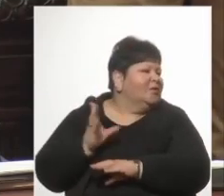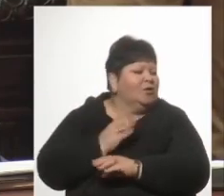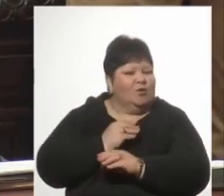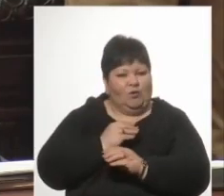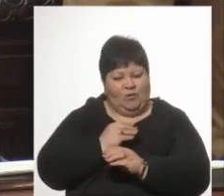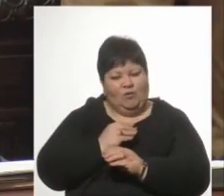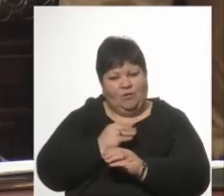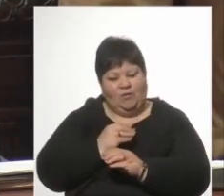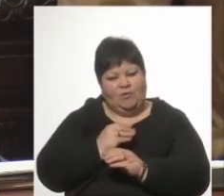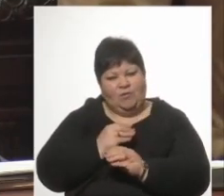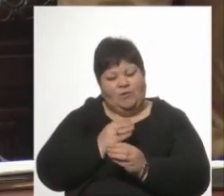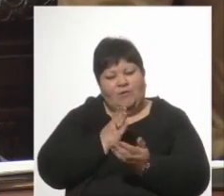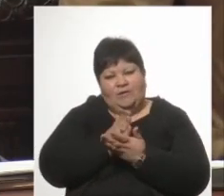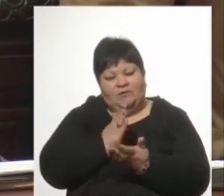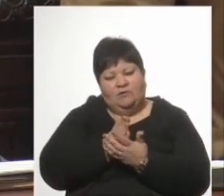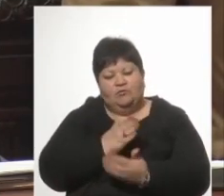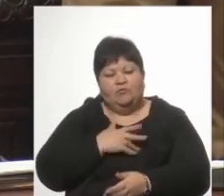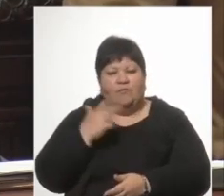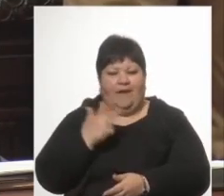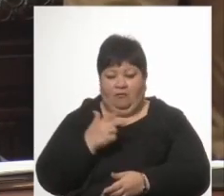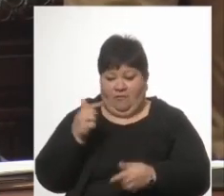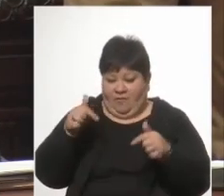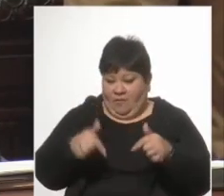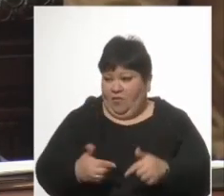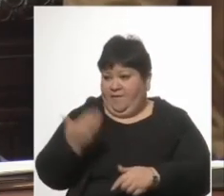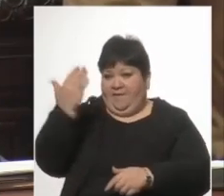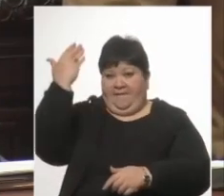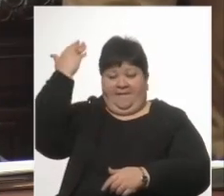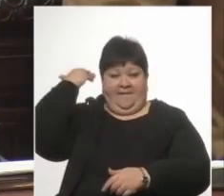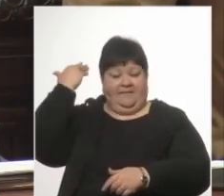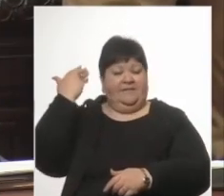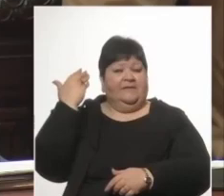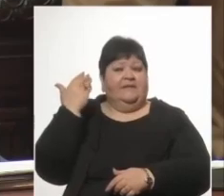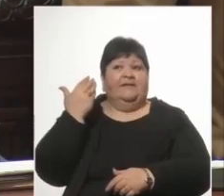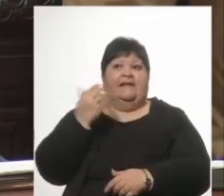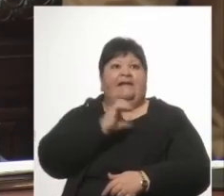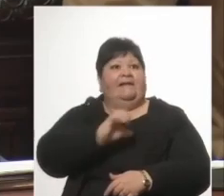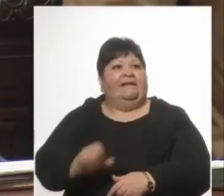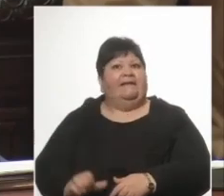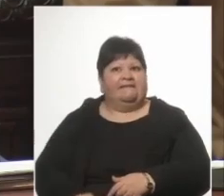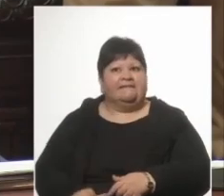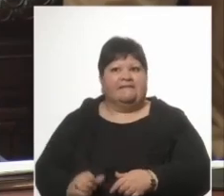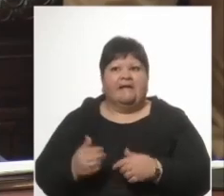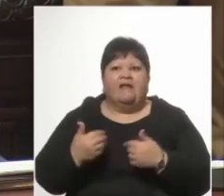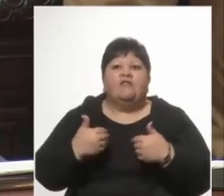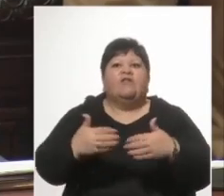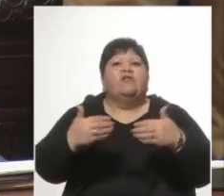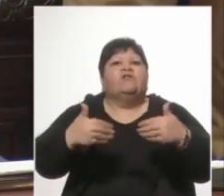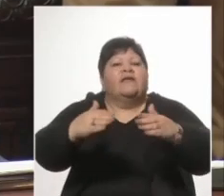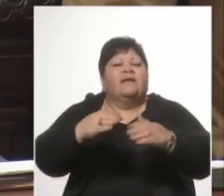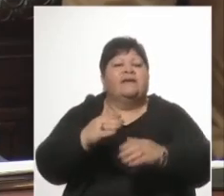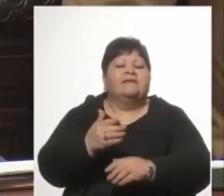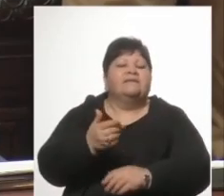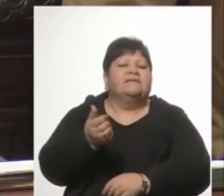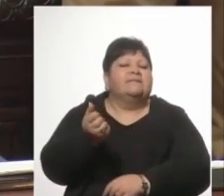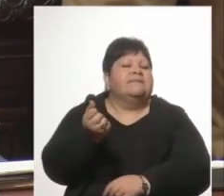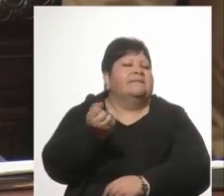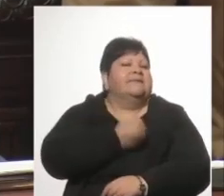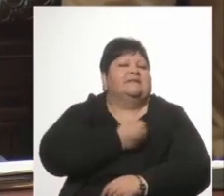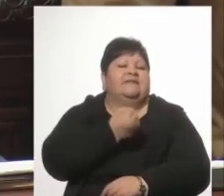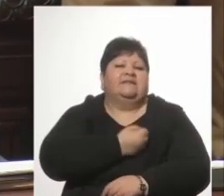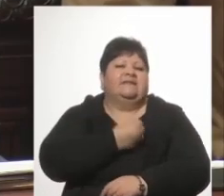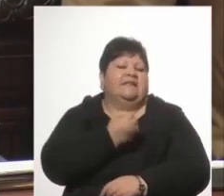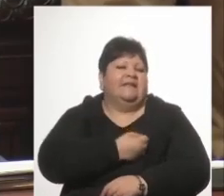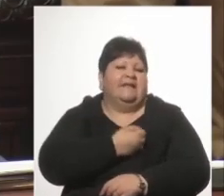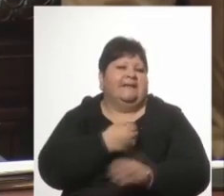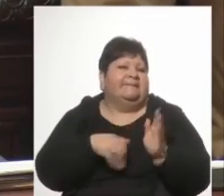de la época actual, en que la omisión del Estado permite el asesinato de más de 400 uruguayos,